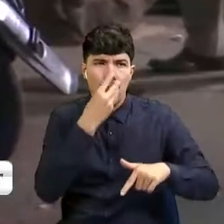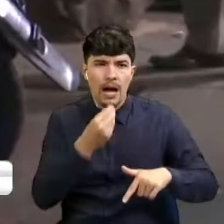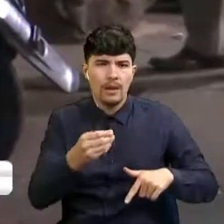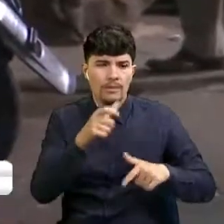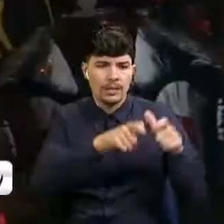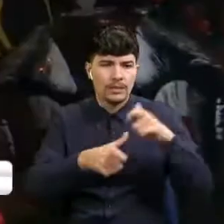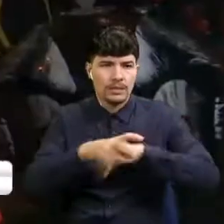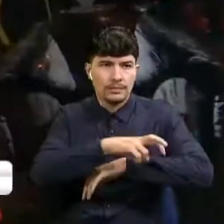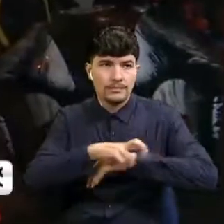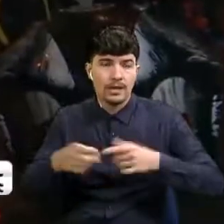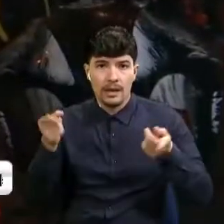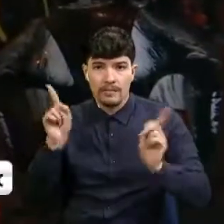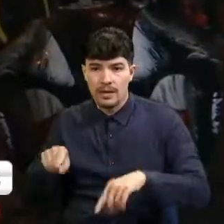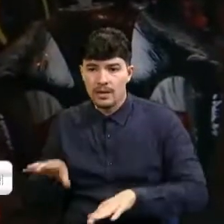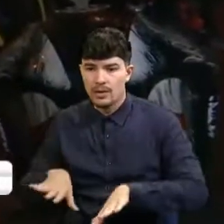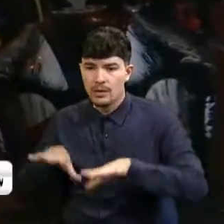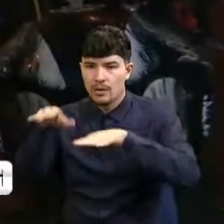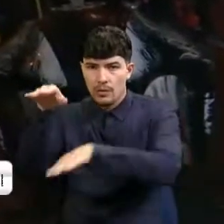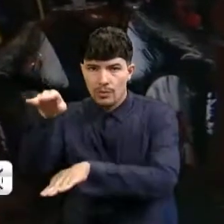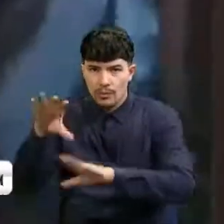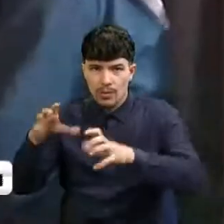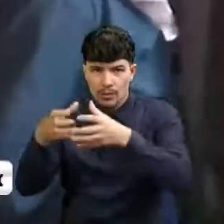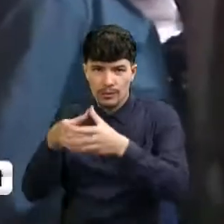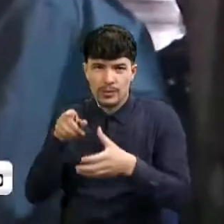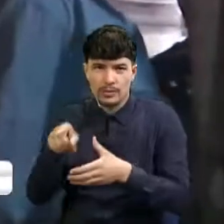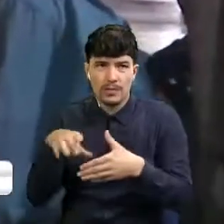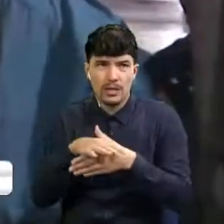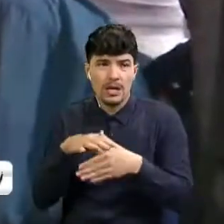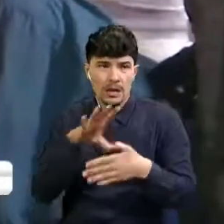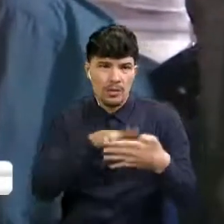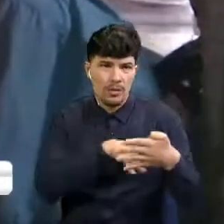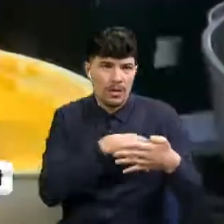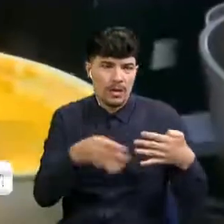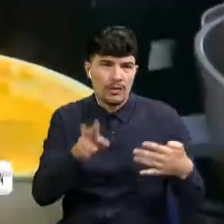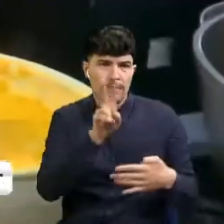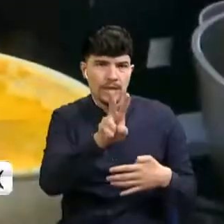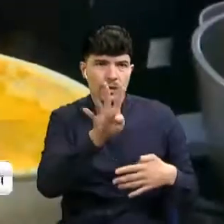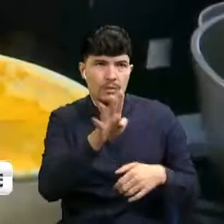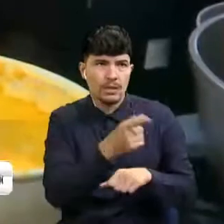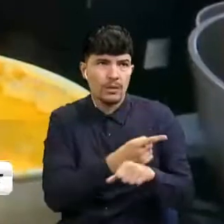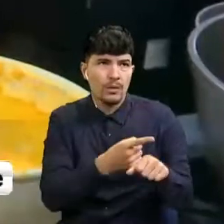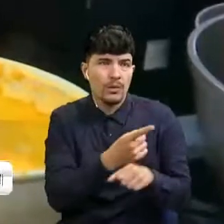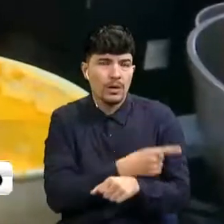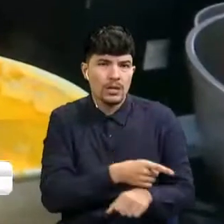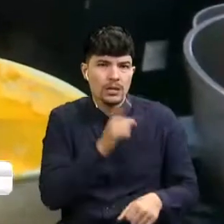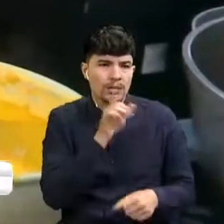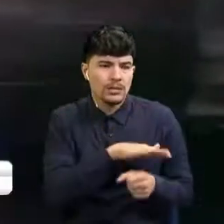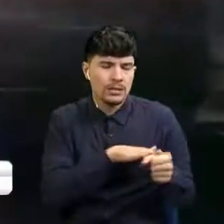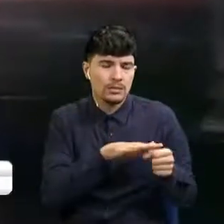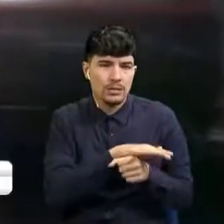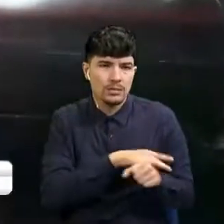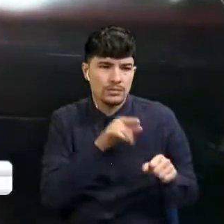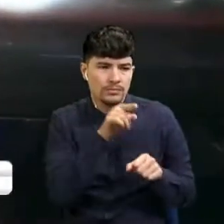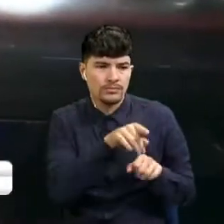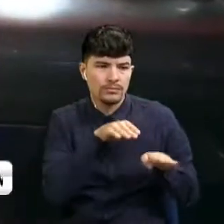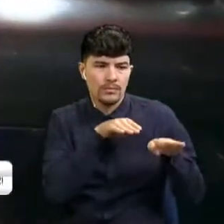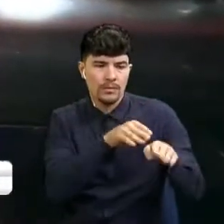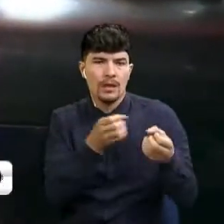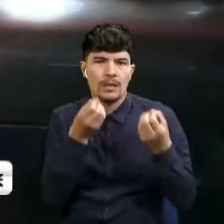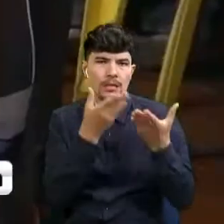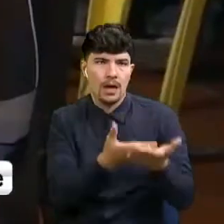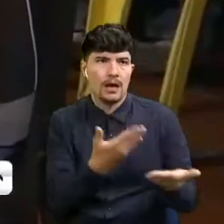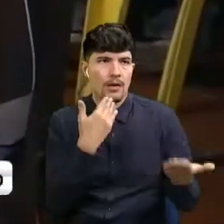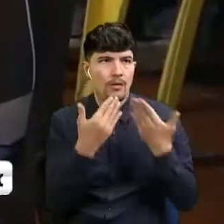un grupo representativo de taxistas y que como su horario es de 24 horas al día, el hecho de que estén allí brinda seguridad